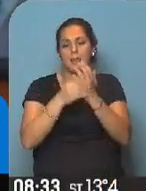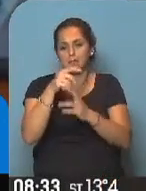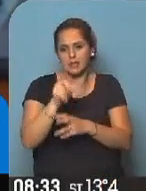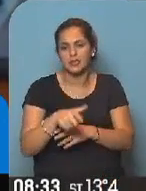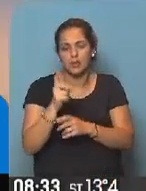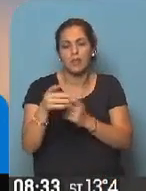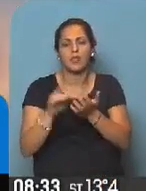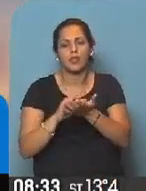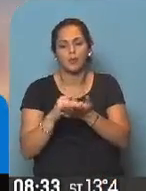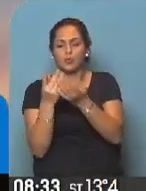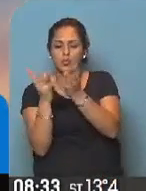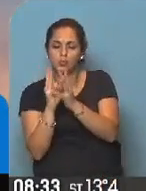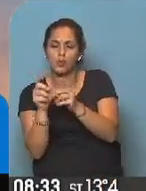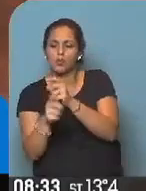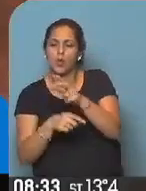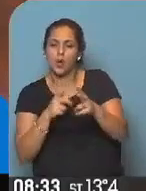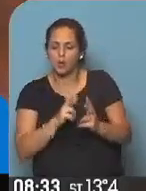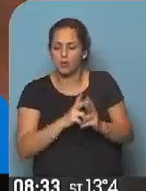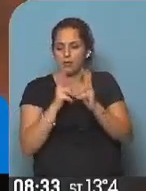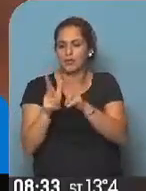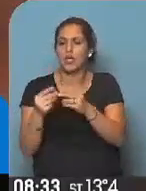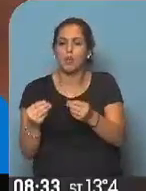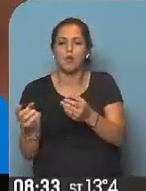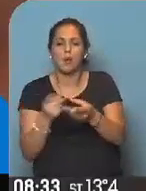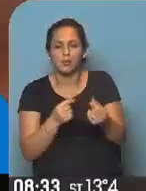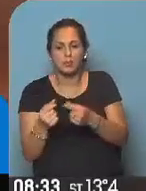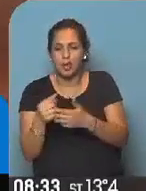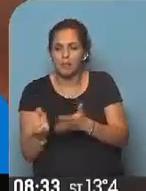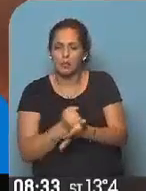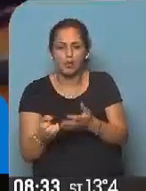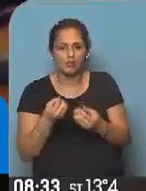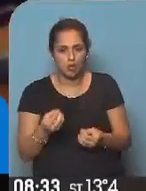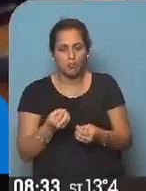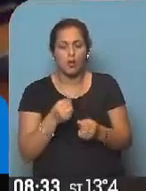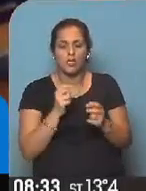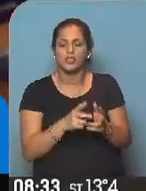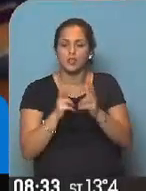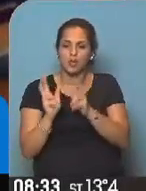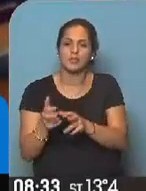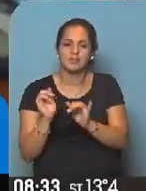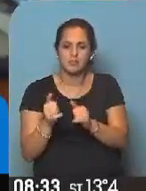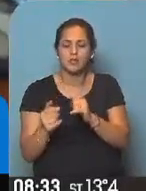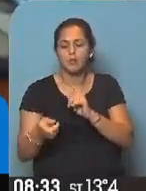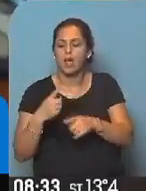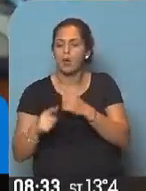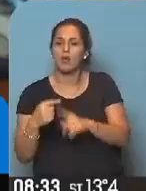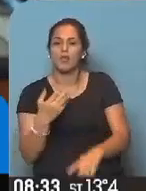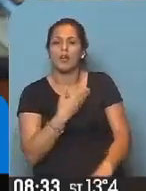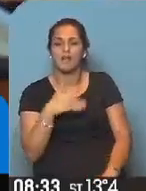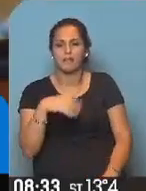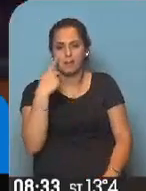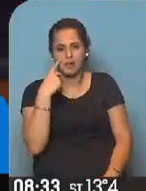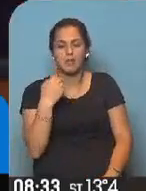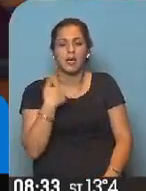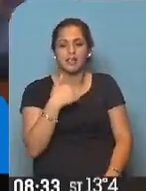oficialistas consell de le dicen cómo se puede aprobar este presupuesto que les dicen ellos están muy enganchados con el tema del acuerdo con el fondo monetario el argentino hizo